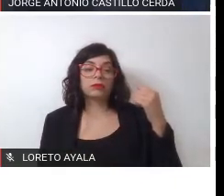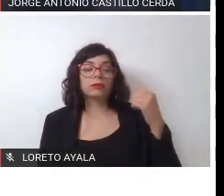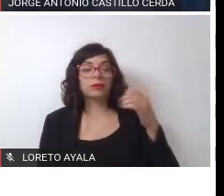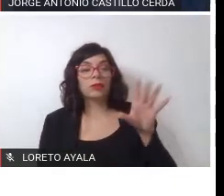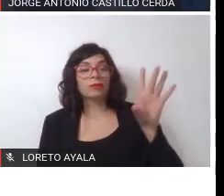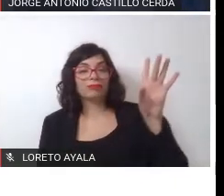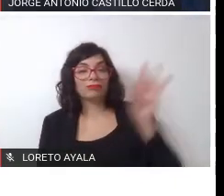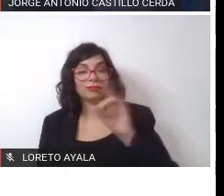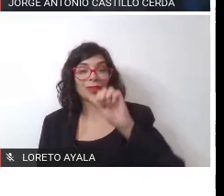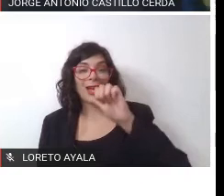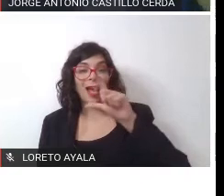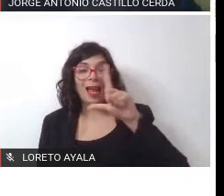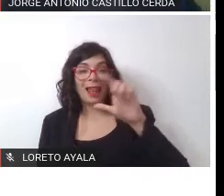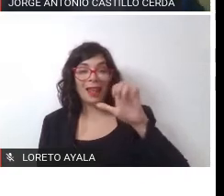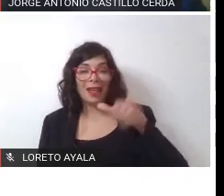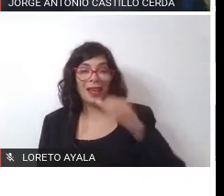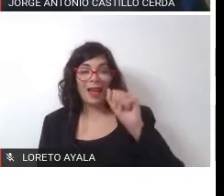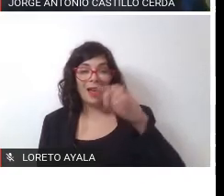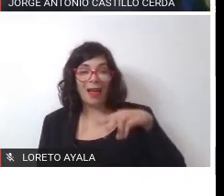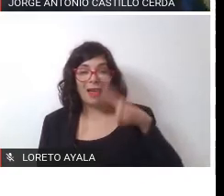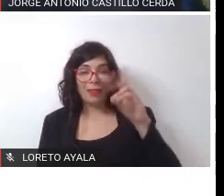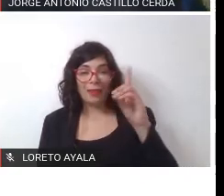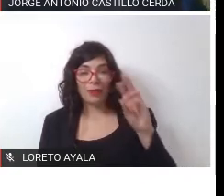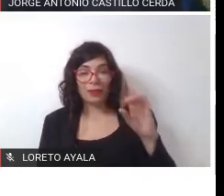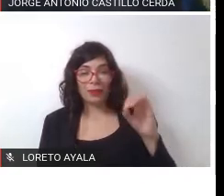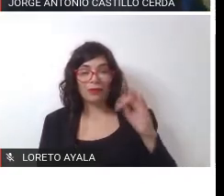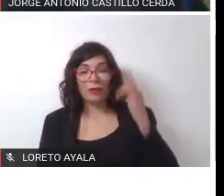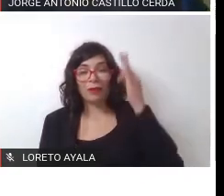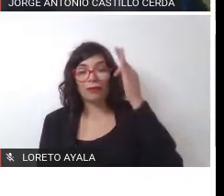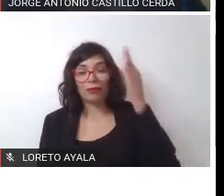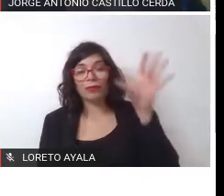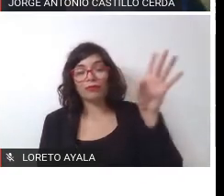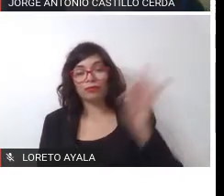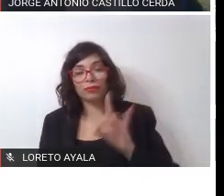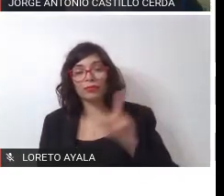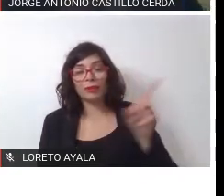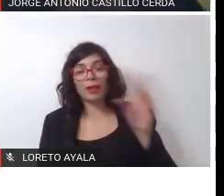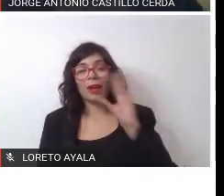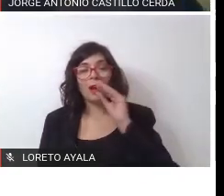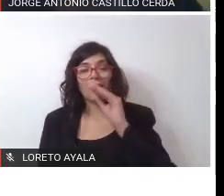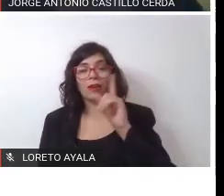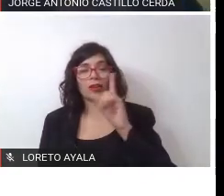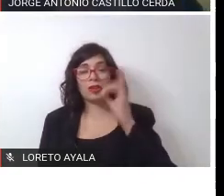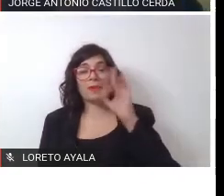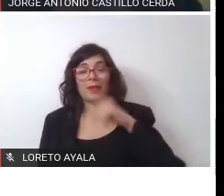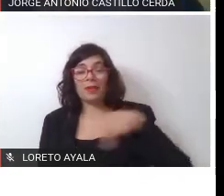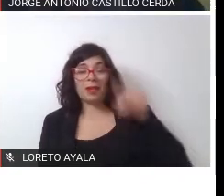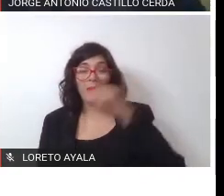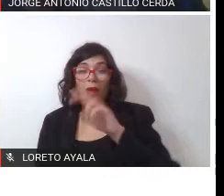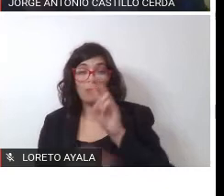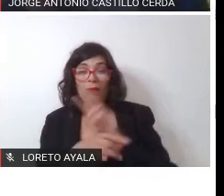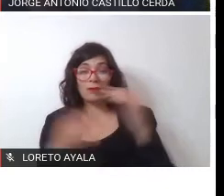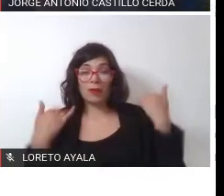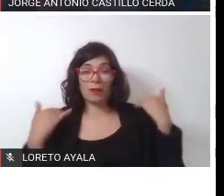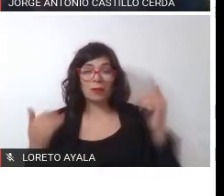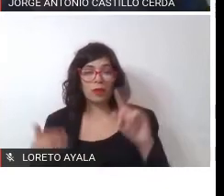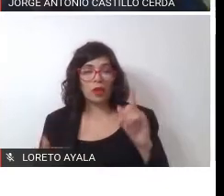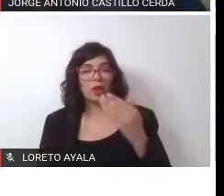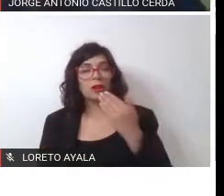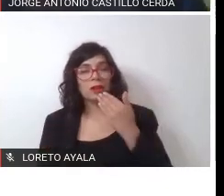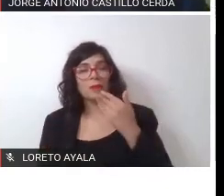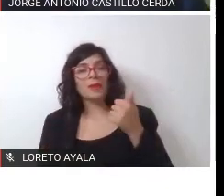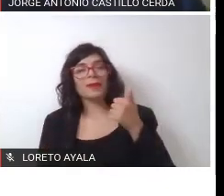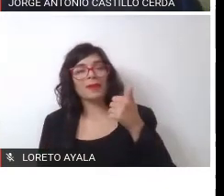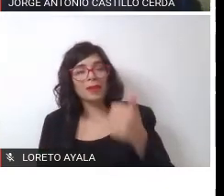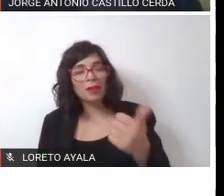Alejandro Ducasó para que nos hable, pero no solo a los profes de educación física, sino que también a los